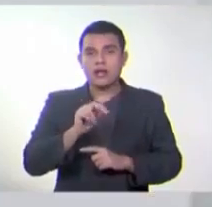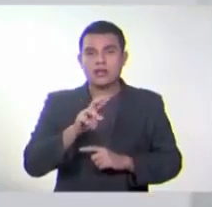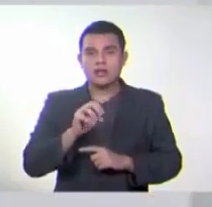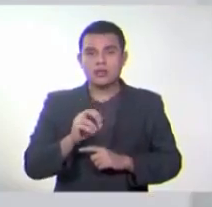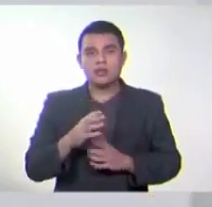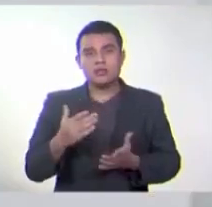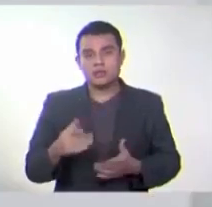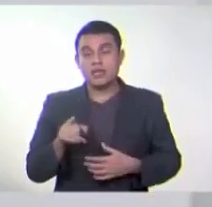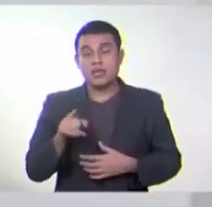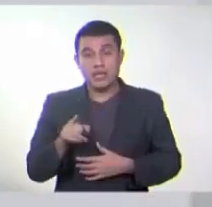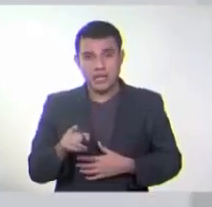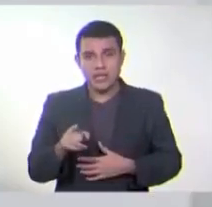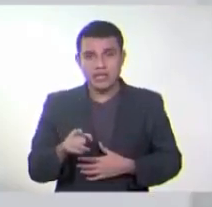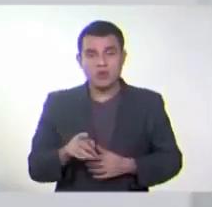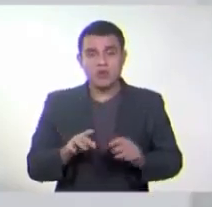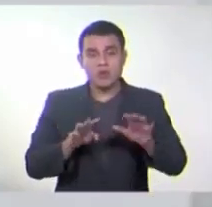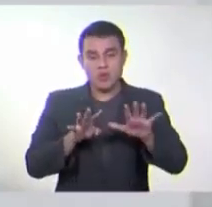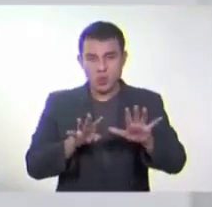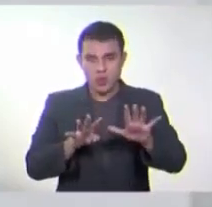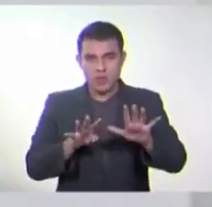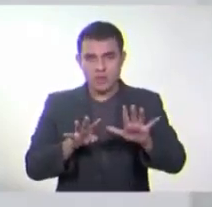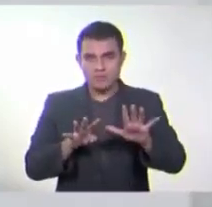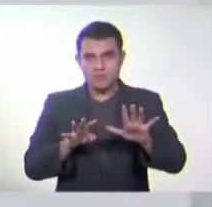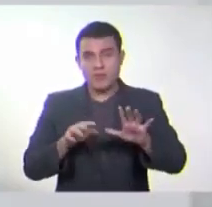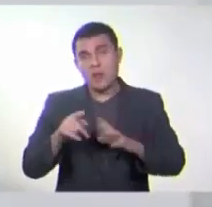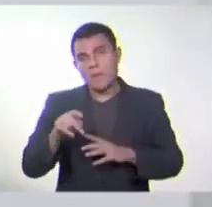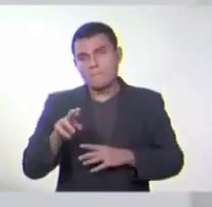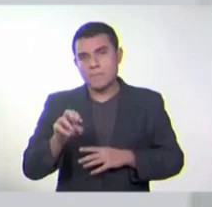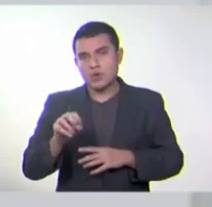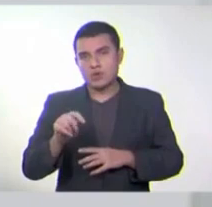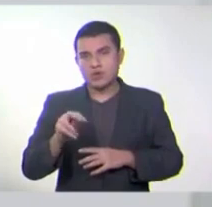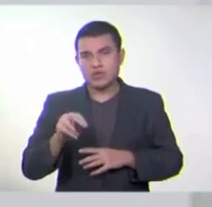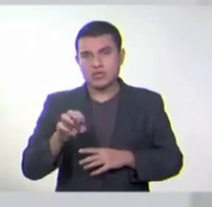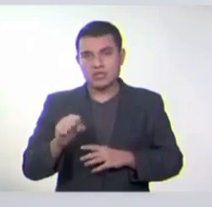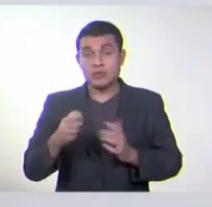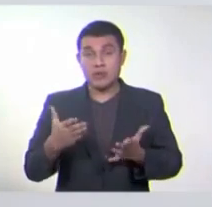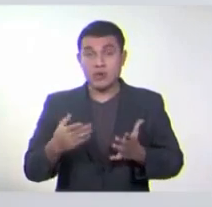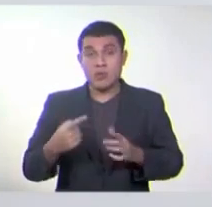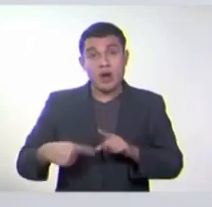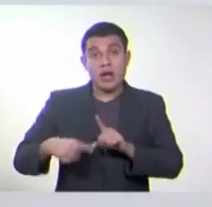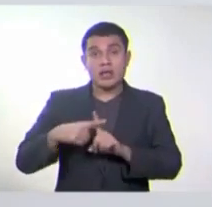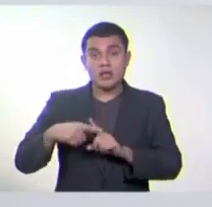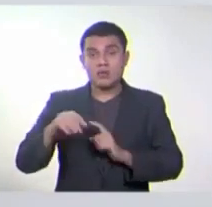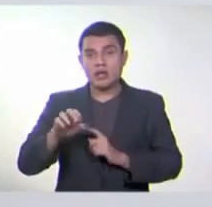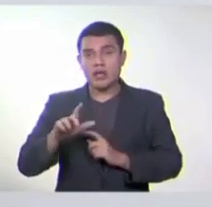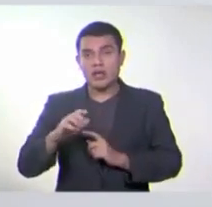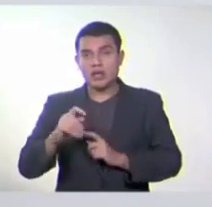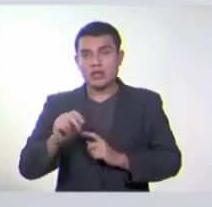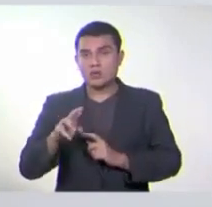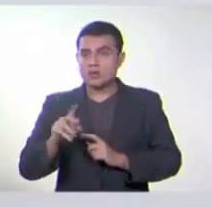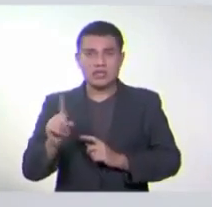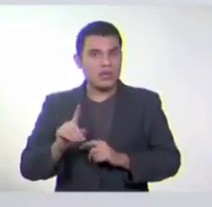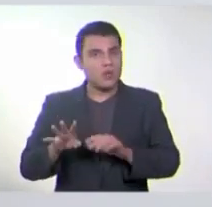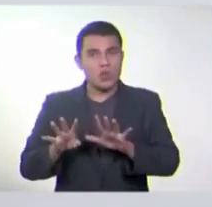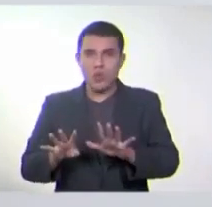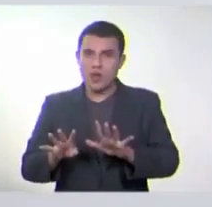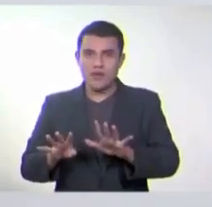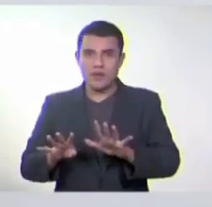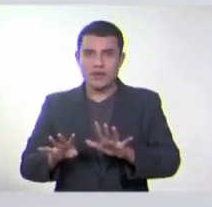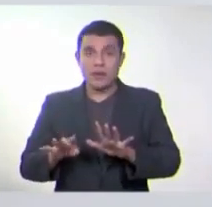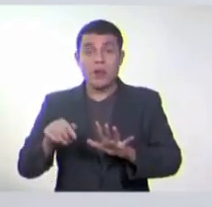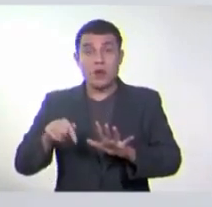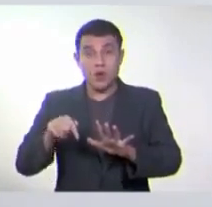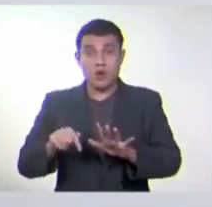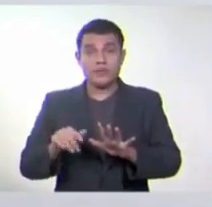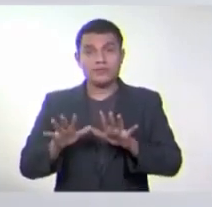él mantiene sus 9 protones, pero como gana un electrón, entonces ya no tendría 9 electrones, sino que